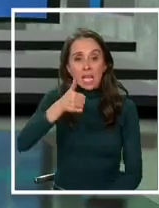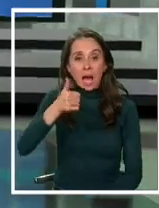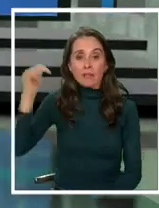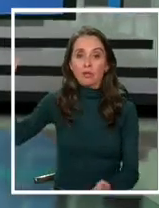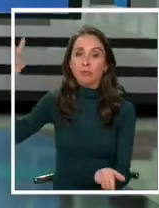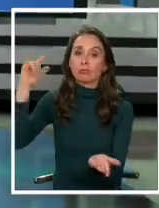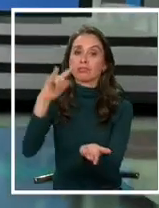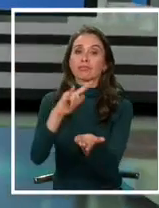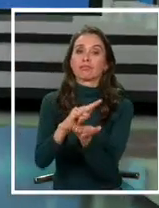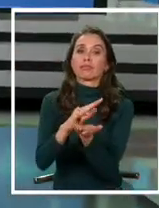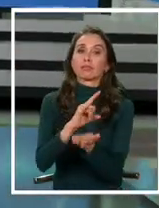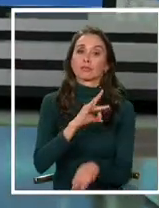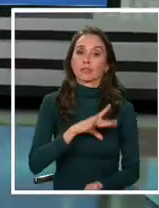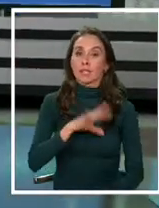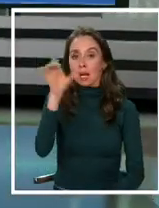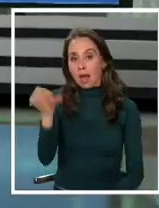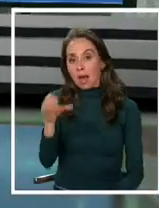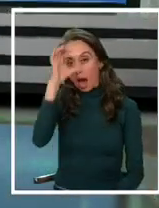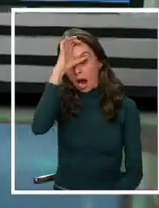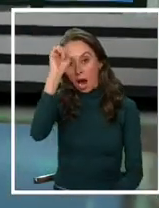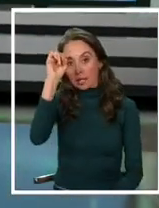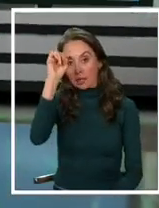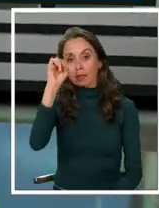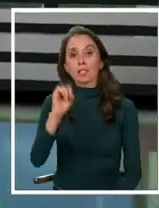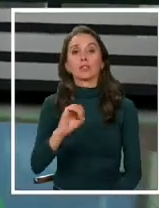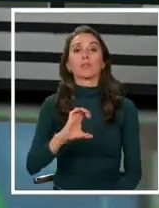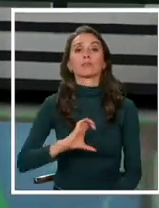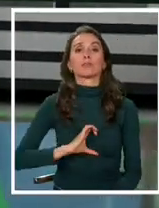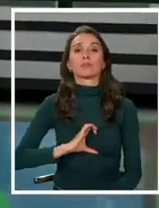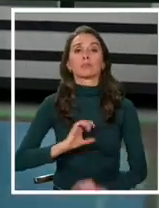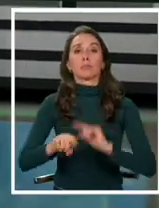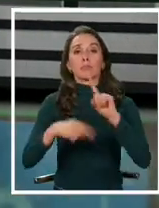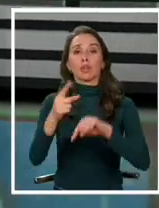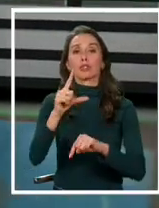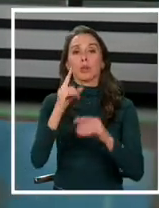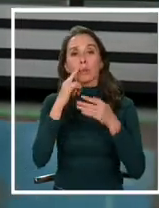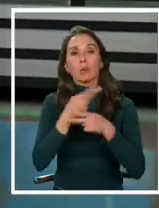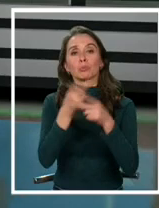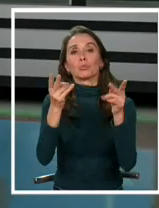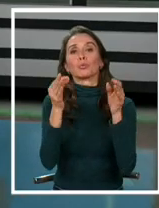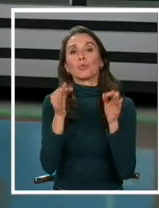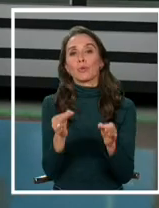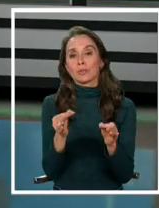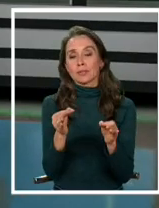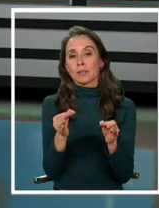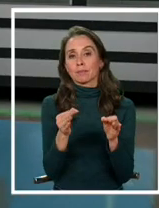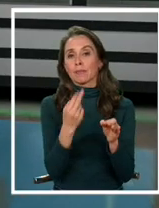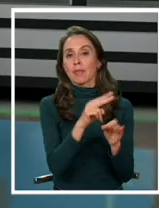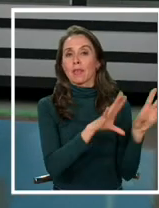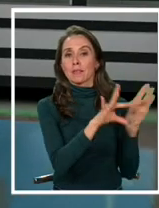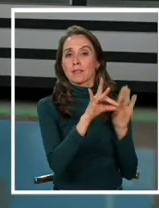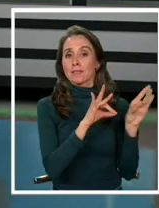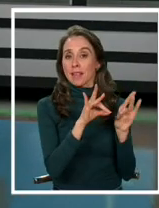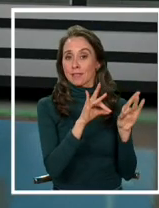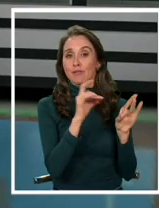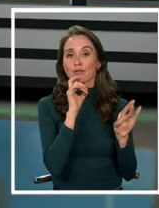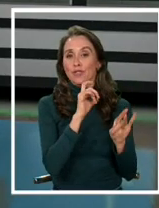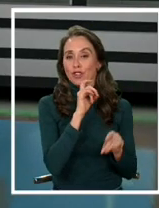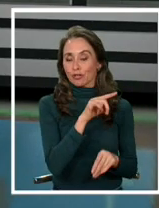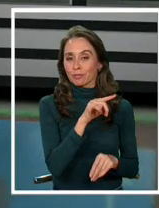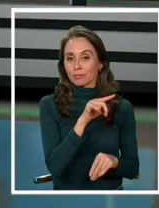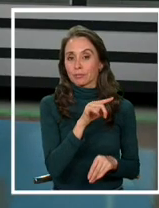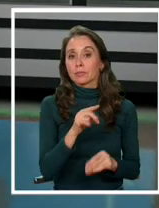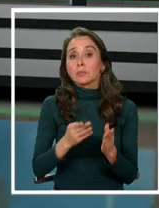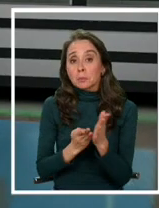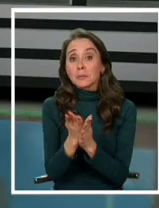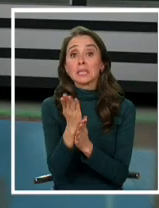llega al país el argentino para ser presentado oficialmente el próximo lunes como nuevo técnico de la roja pero ya comienza